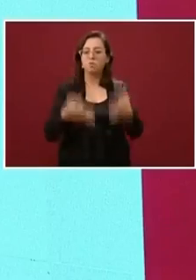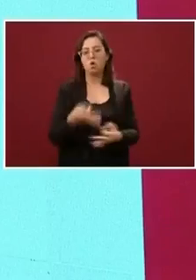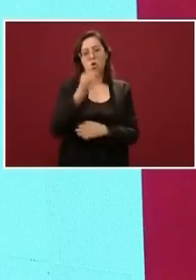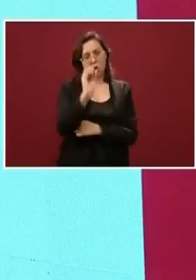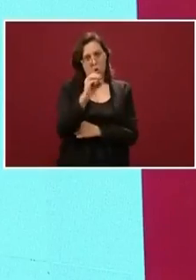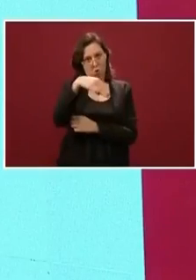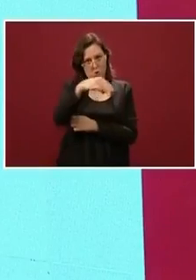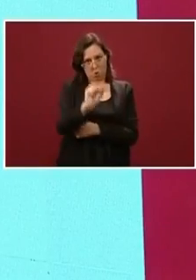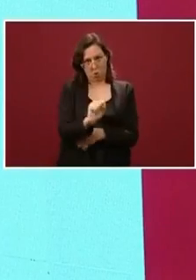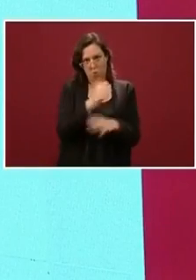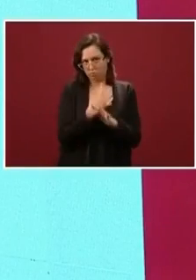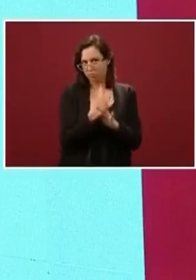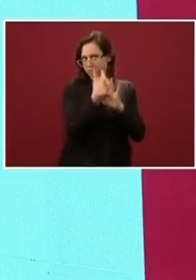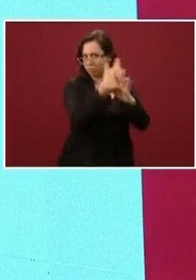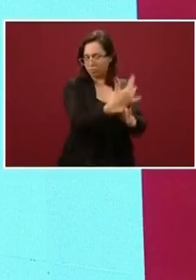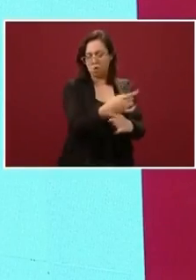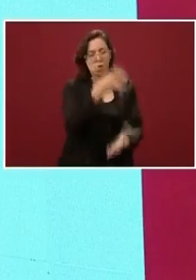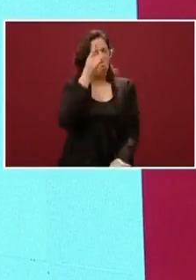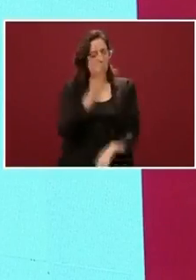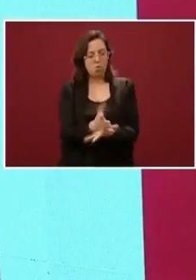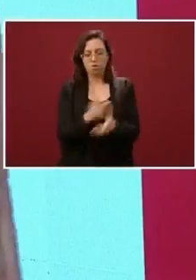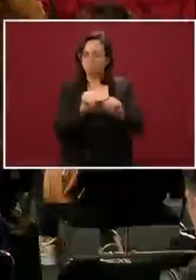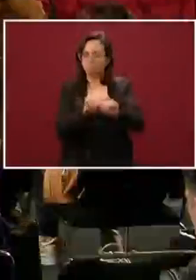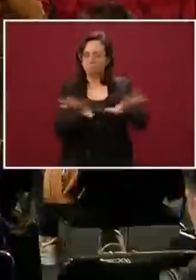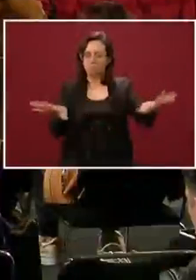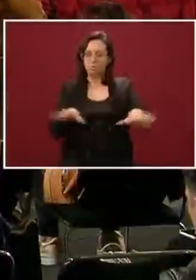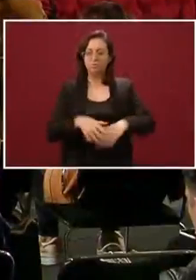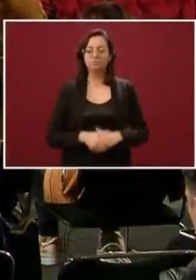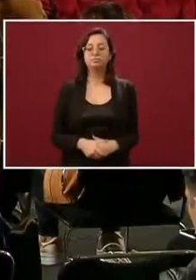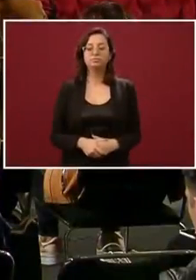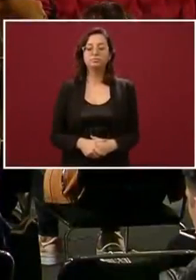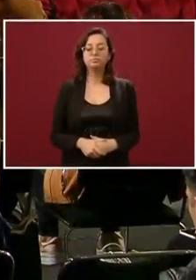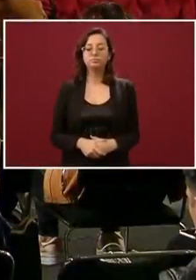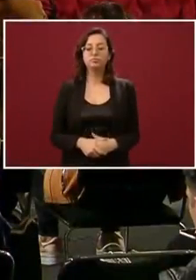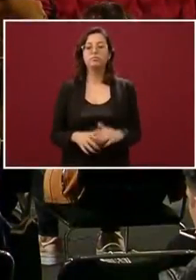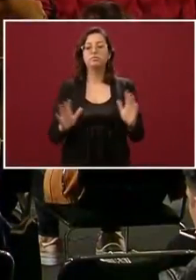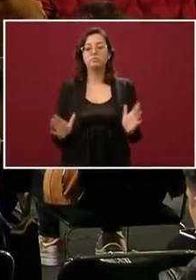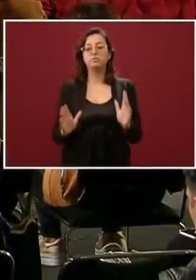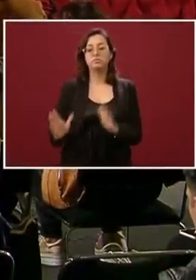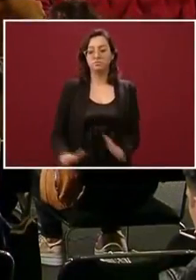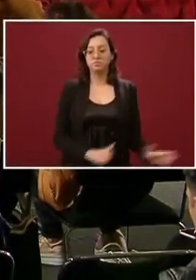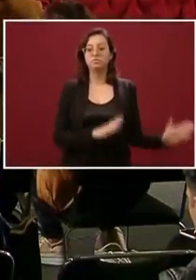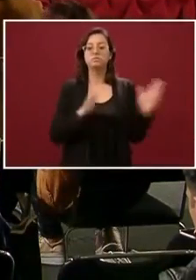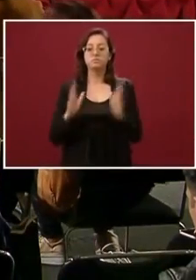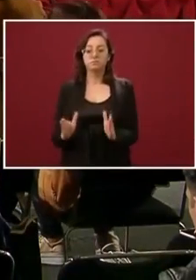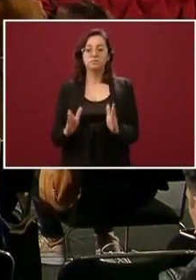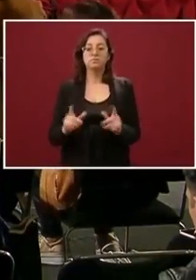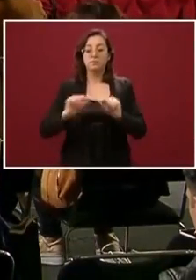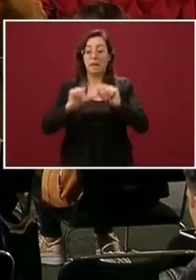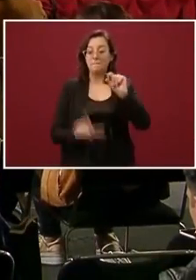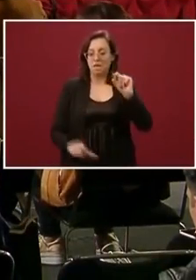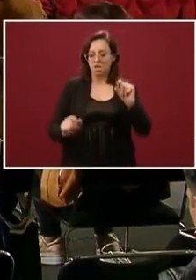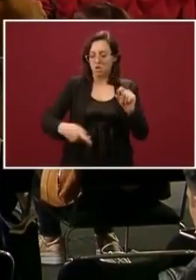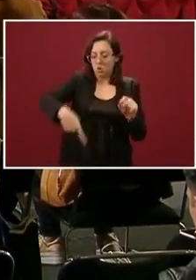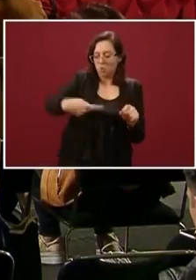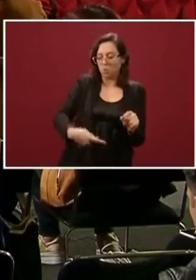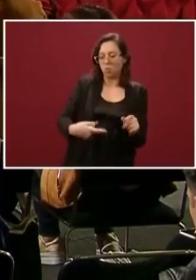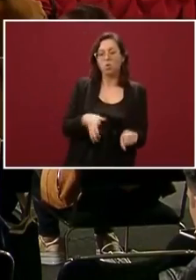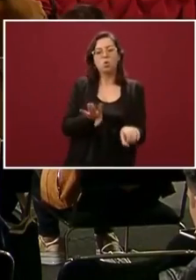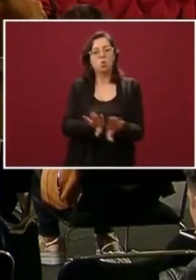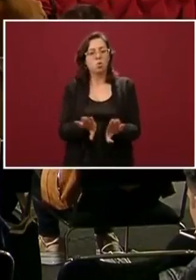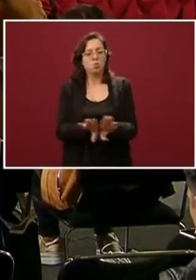la OMS publica. Entonces, solamente explicado y dicho esto un poquito en el proceso, pasaríamos sí a nuestro panorama